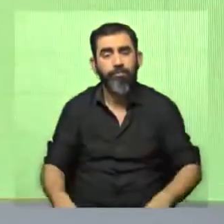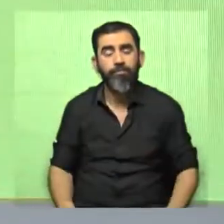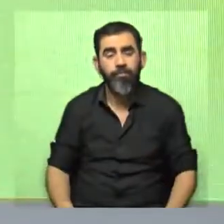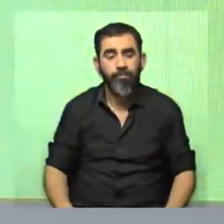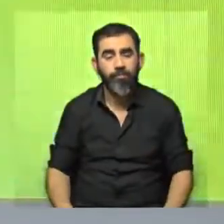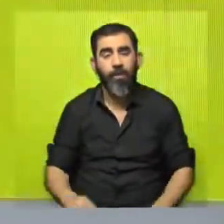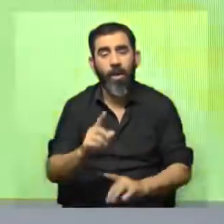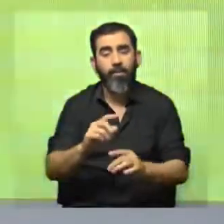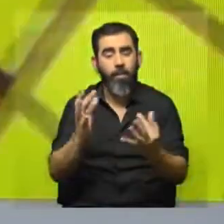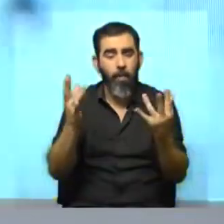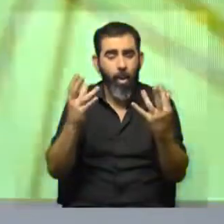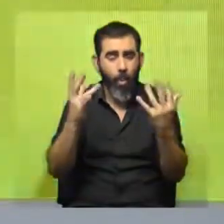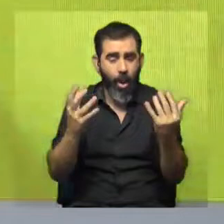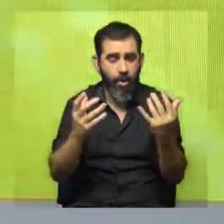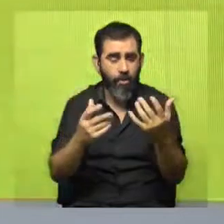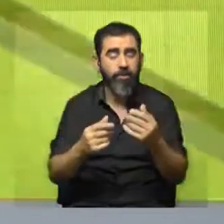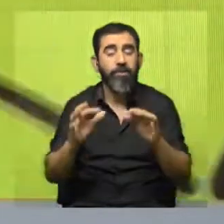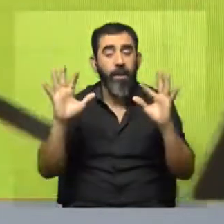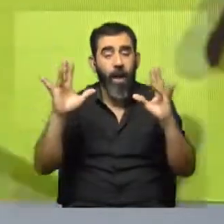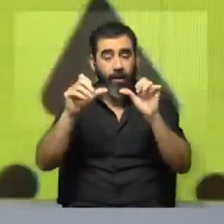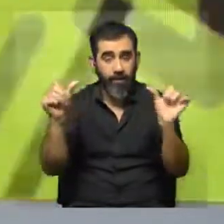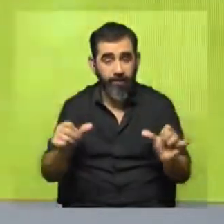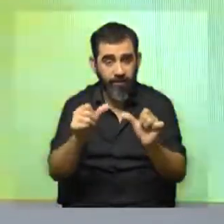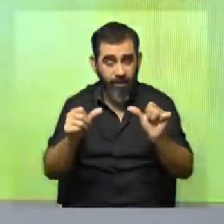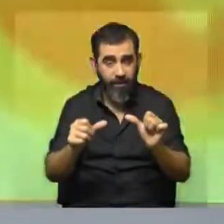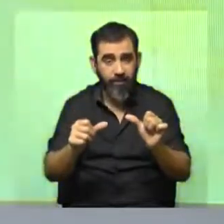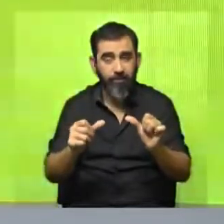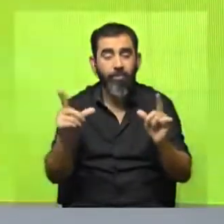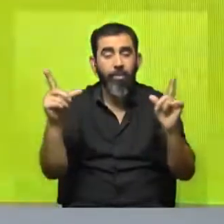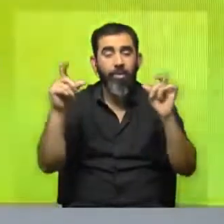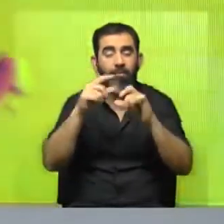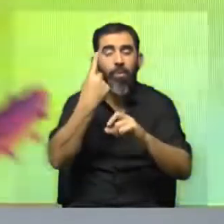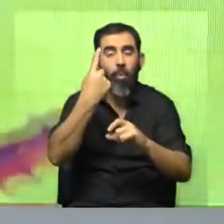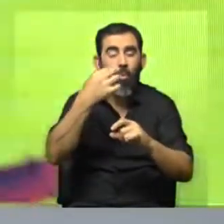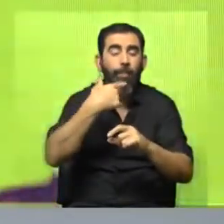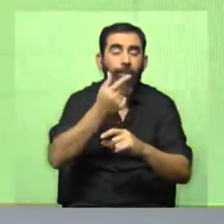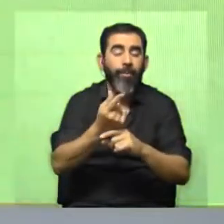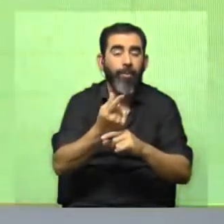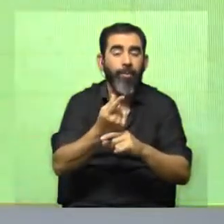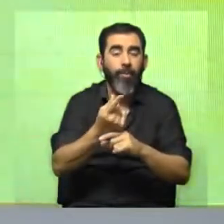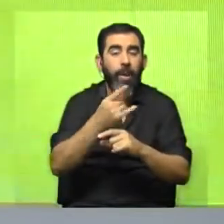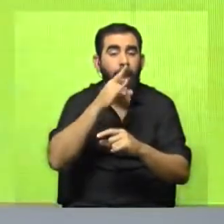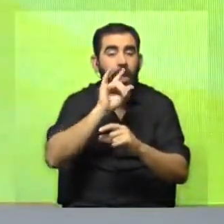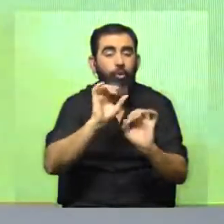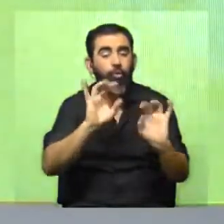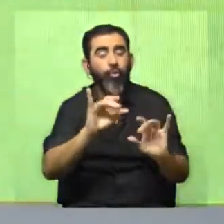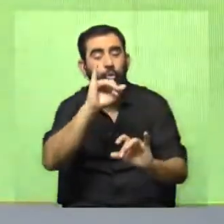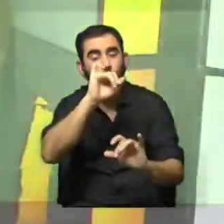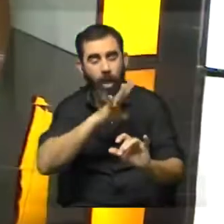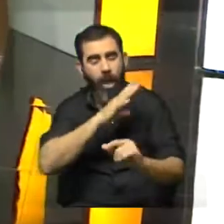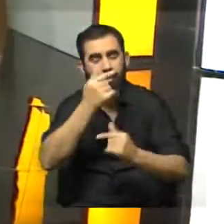de facturación casera o comercial artesanal, entonces es muy difícil que sea un solo, por ejemplo, un lactobacilo solo de yogur, son